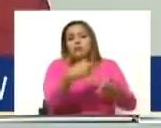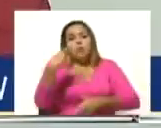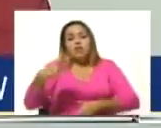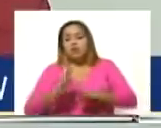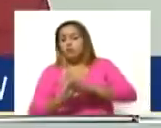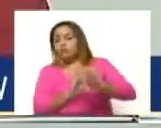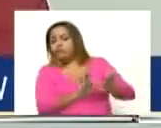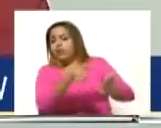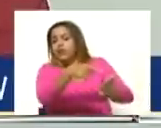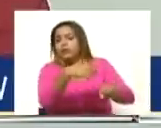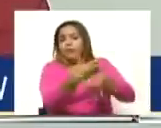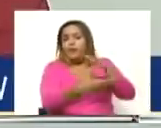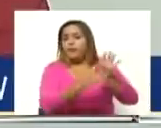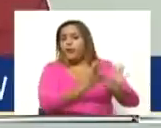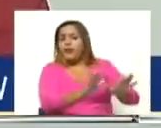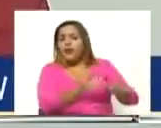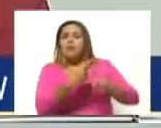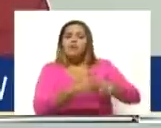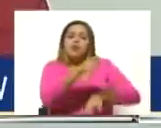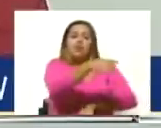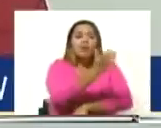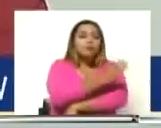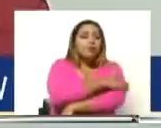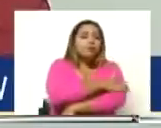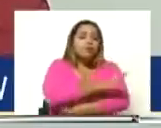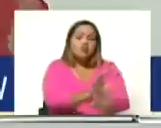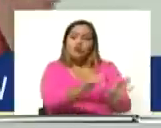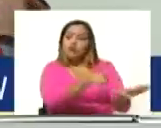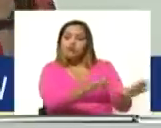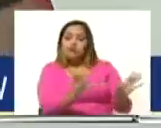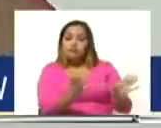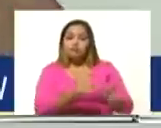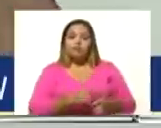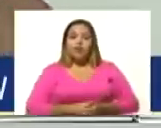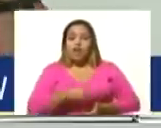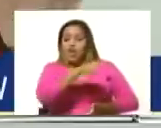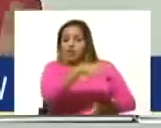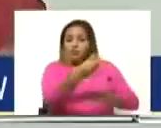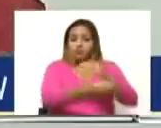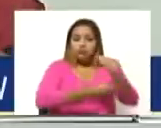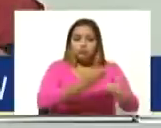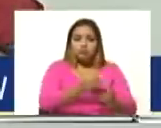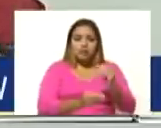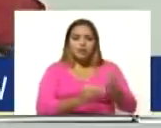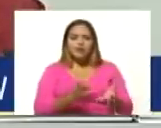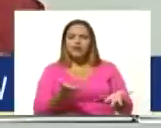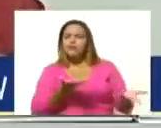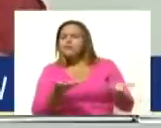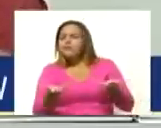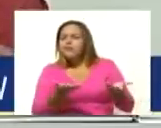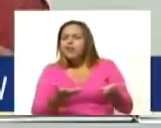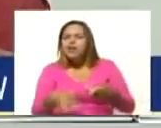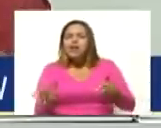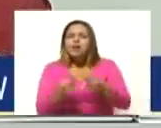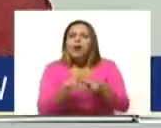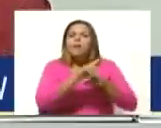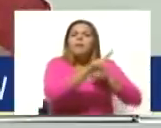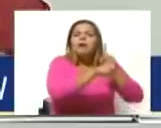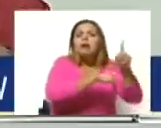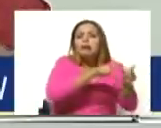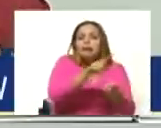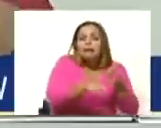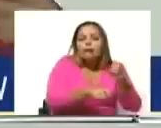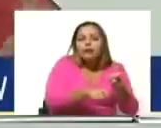ellos militan en la oposición. Yo me imagino que ellos están haciendo una especie de consulta para